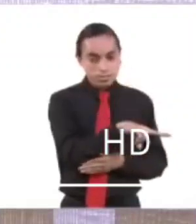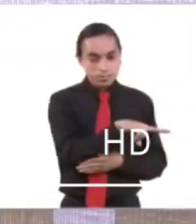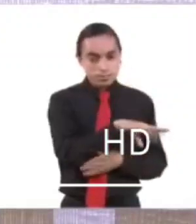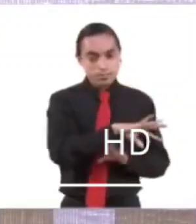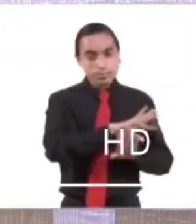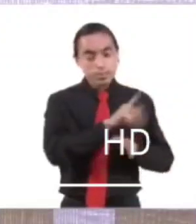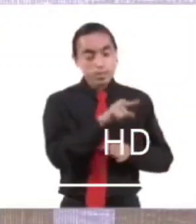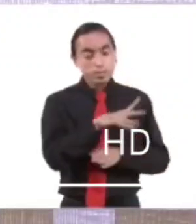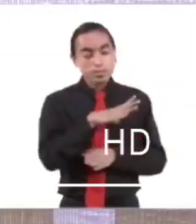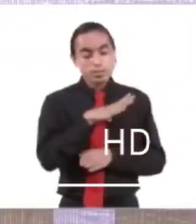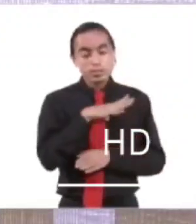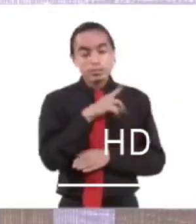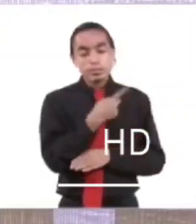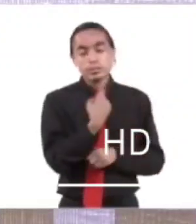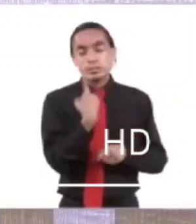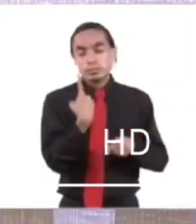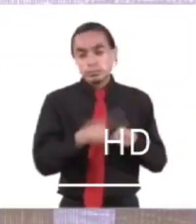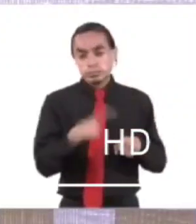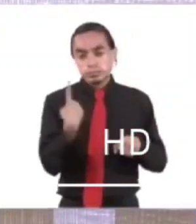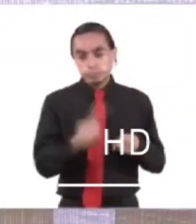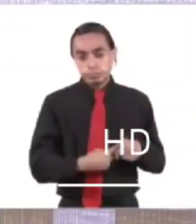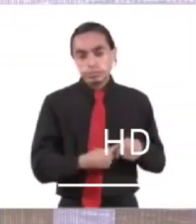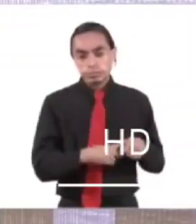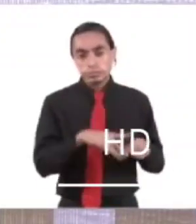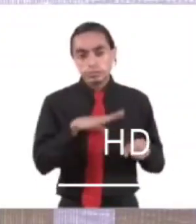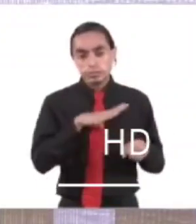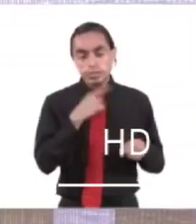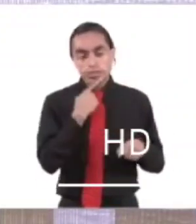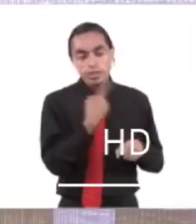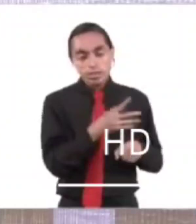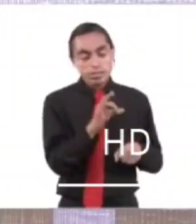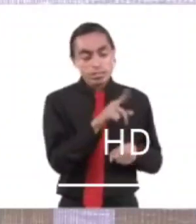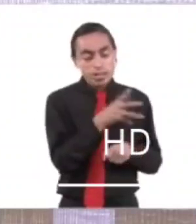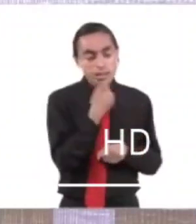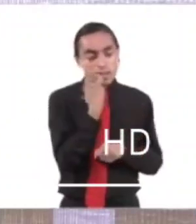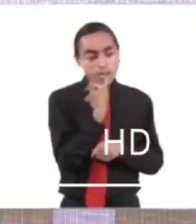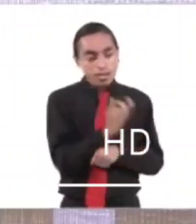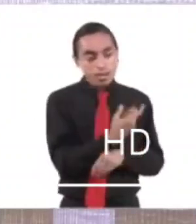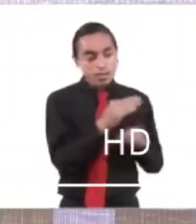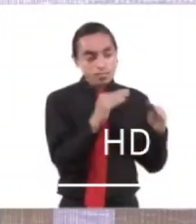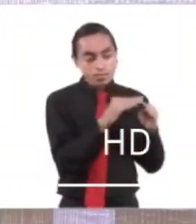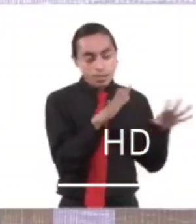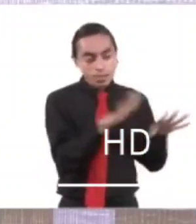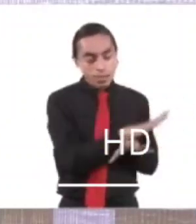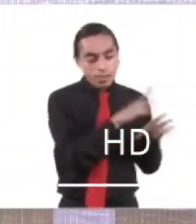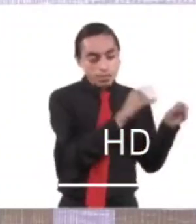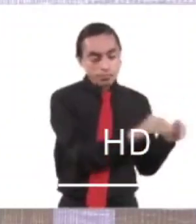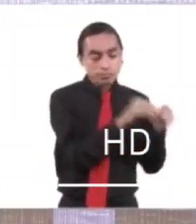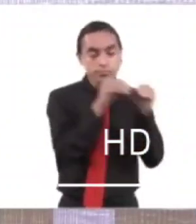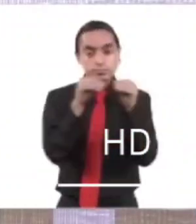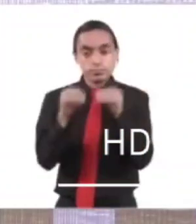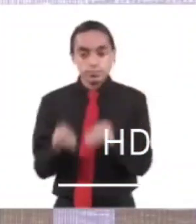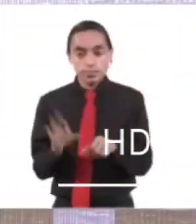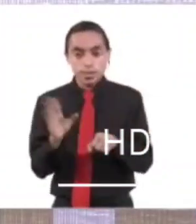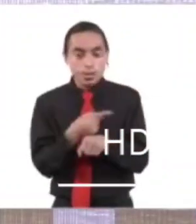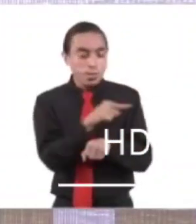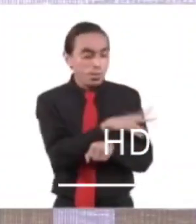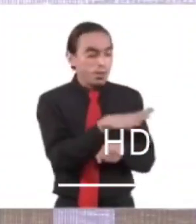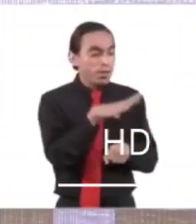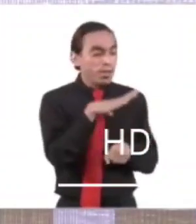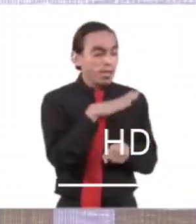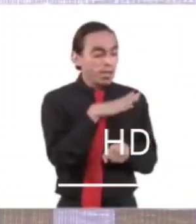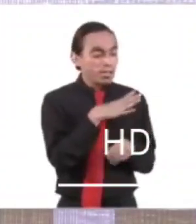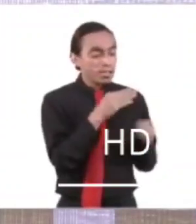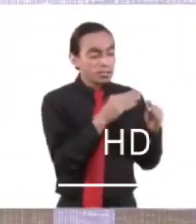enfermo, le plantearon la posibilidad de cambiarse de lugar, de salir de su casa, porque estaba rodeado de